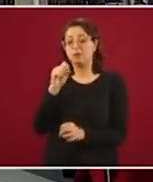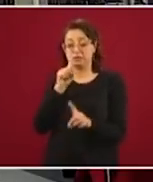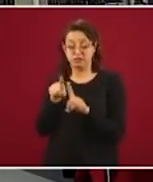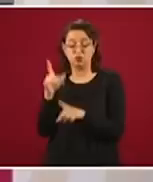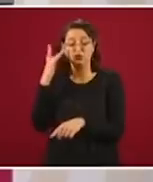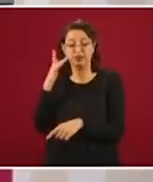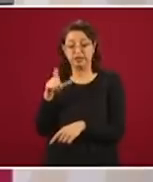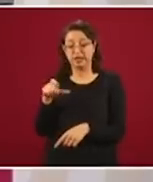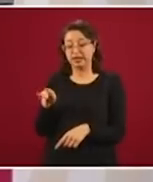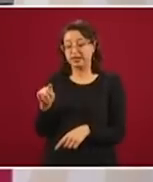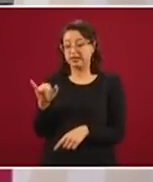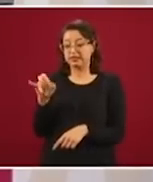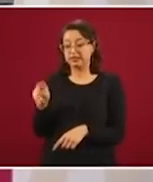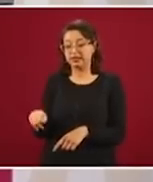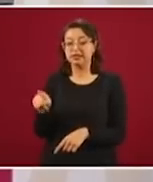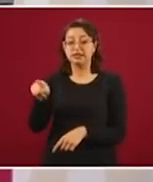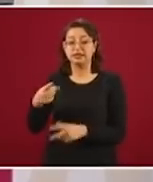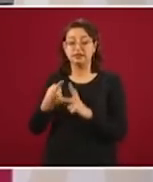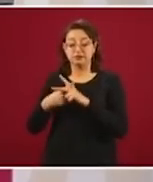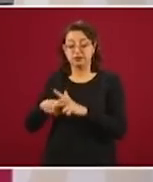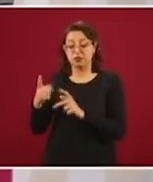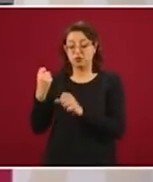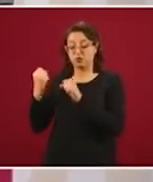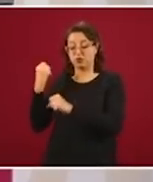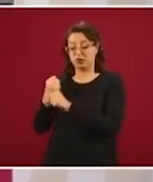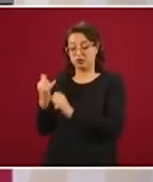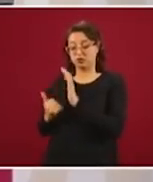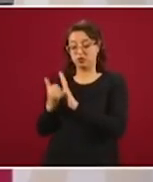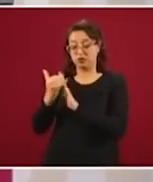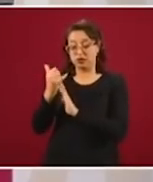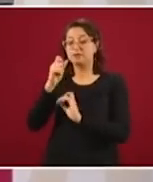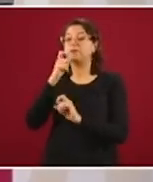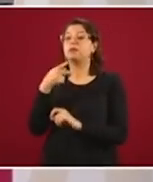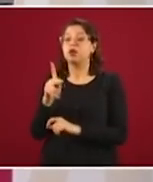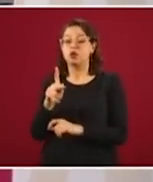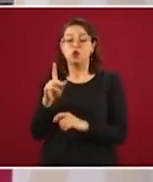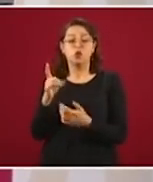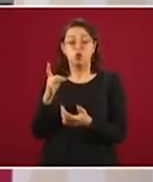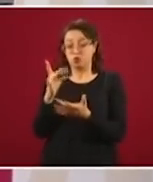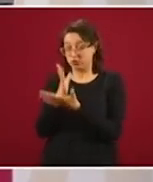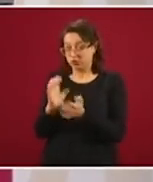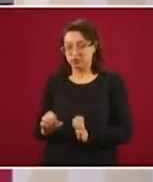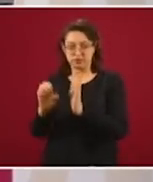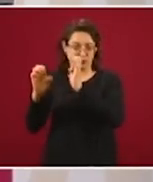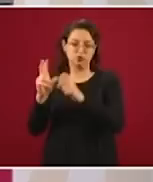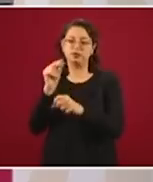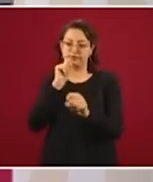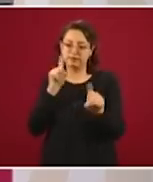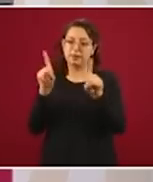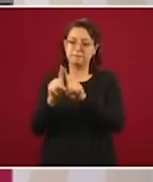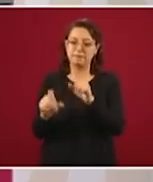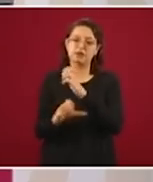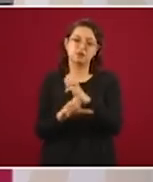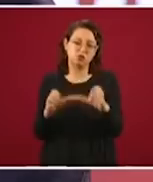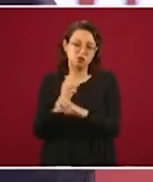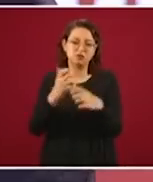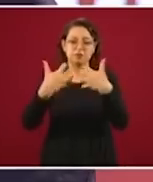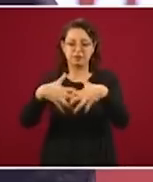esas obras empezaron con el presupuesto del año pasado, sino también de equipo en algunos casos y sobre todo pues la